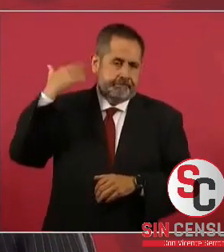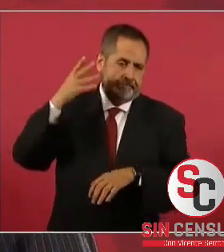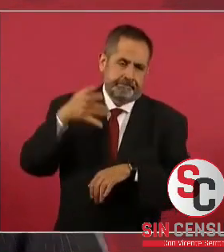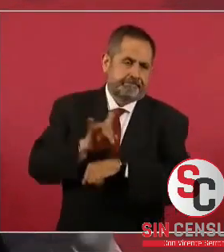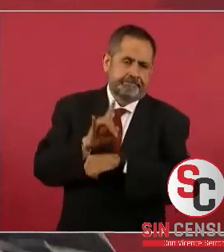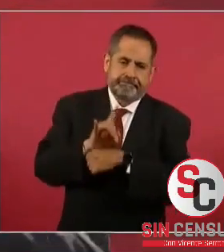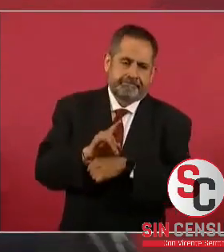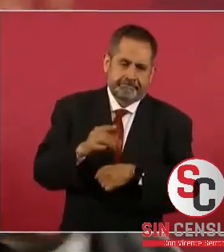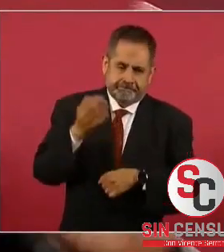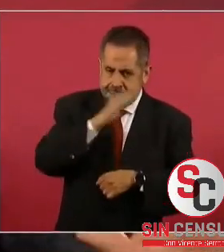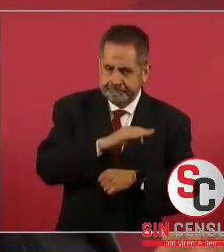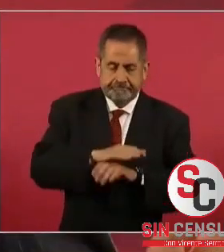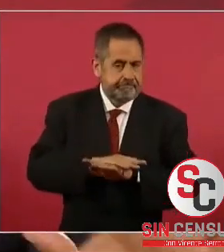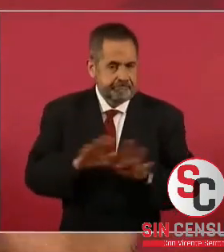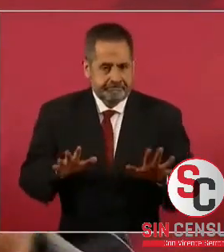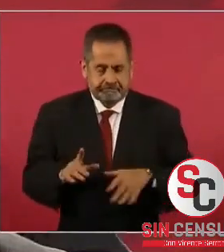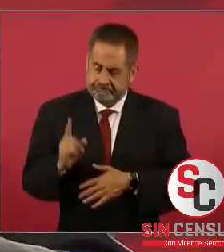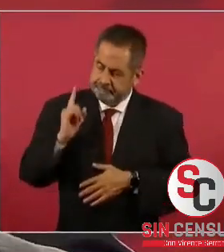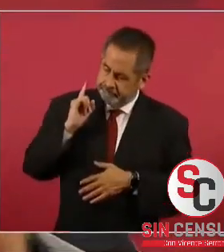y con eso